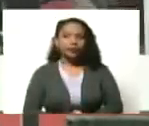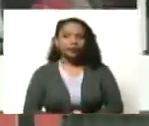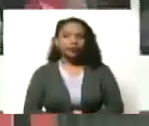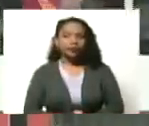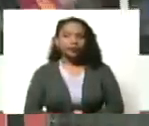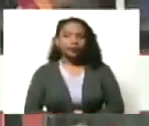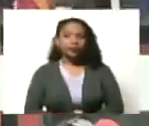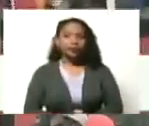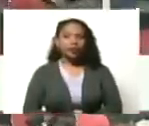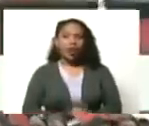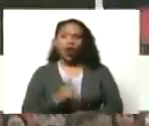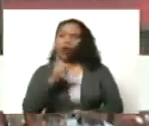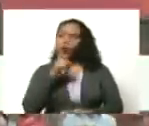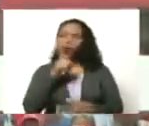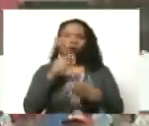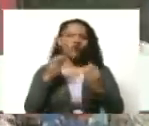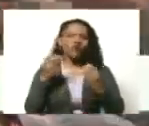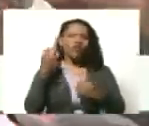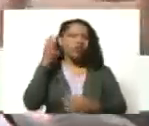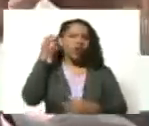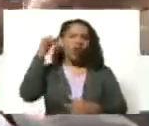Como que no hay muchas mujeres aquí.